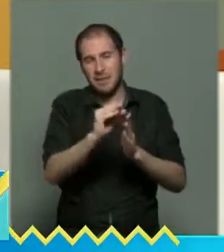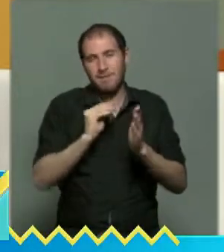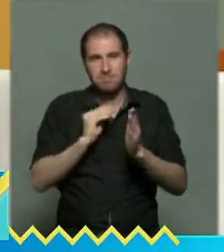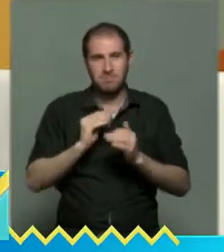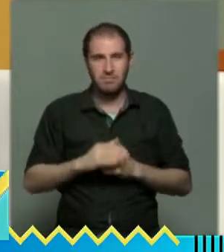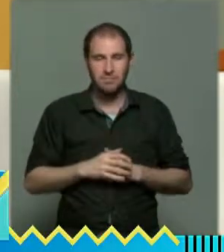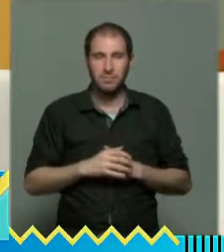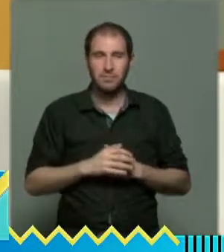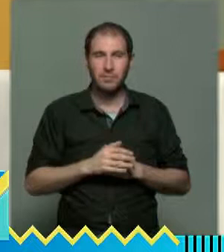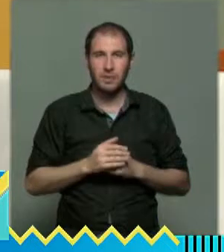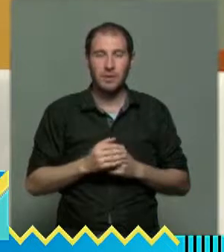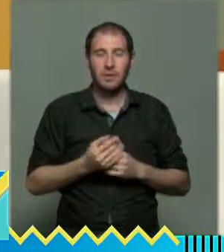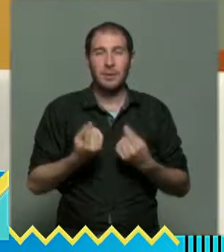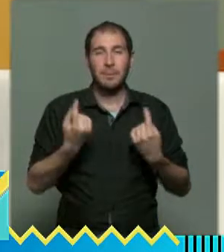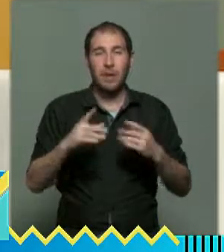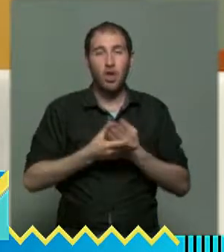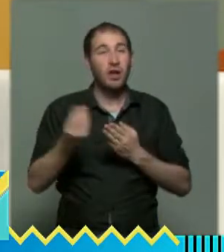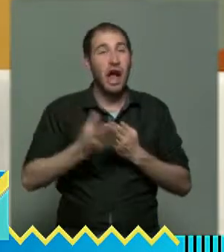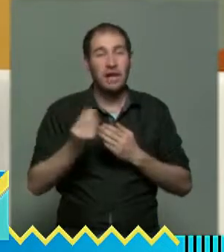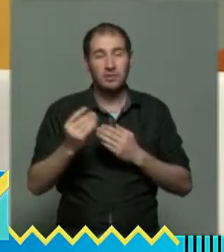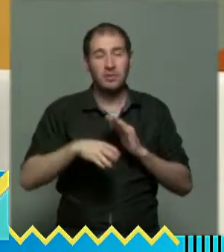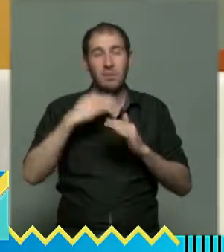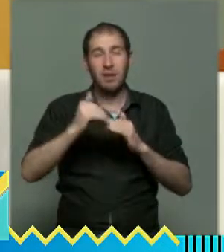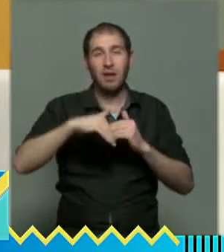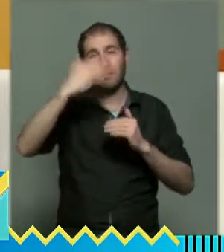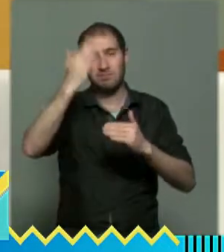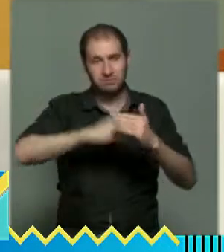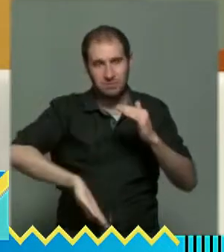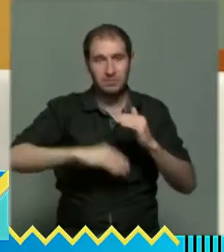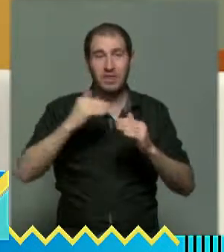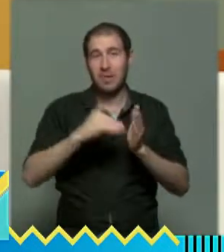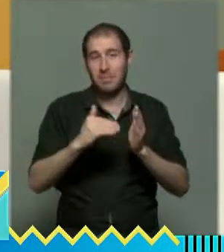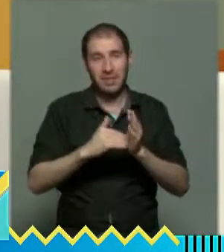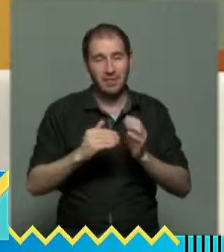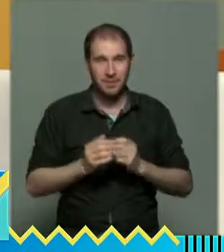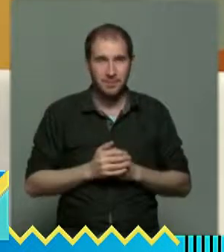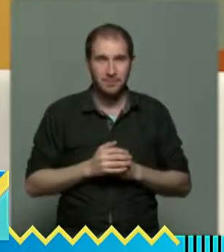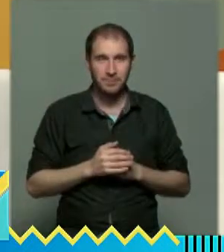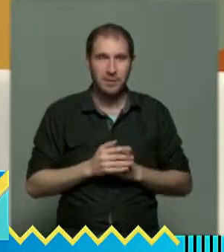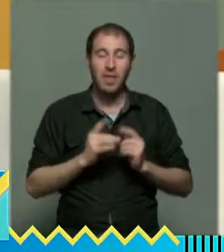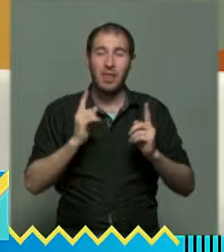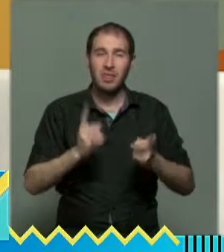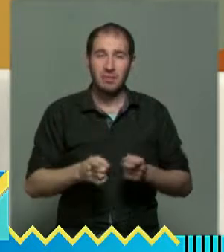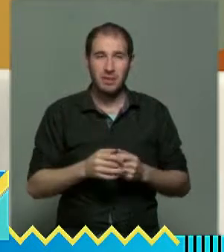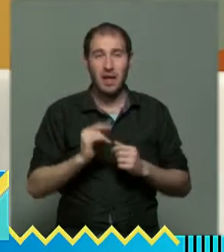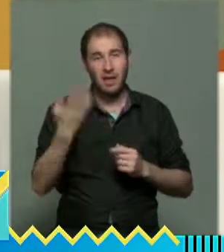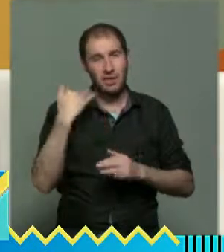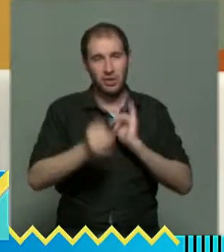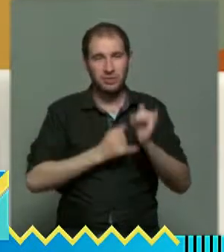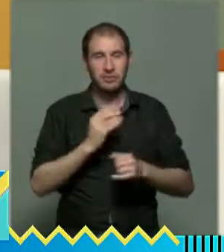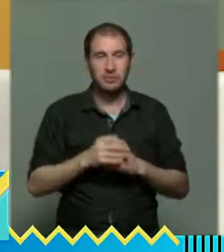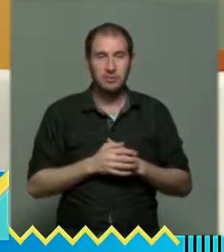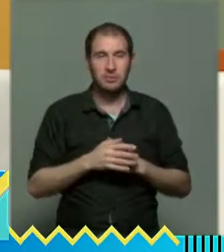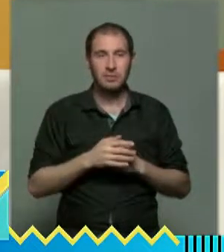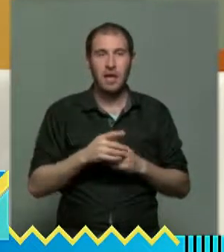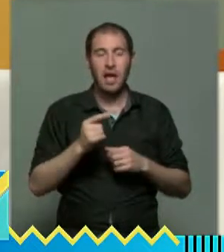de ese costo, pero el costo va hacia arriba o hacia abajo. Para cómo nos agarra, como decía recién en el